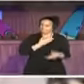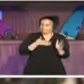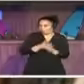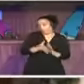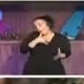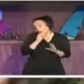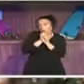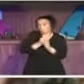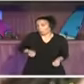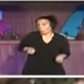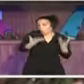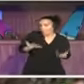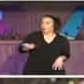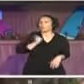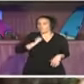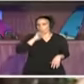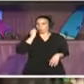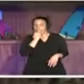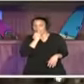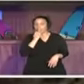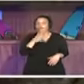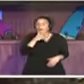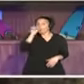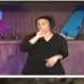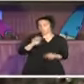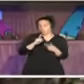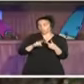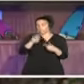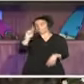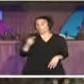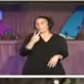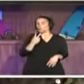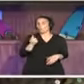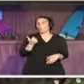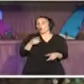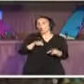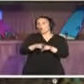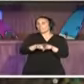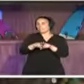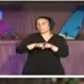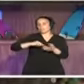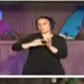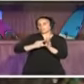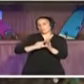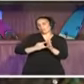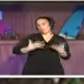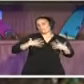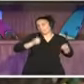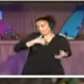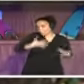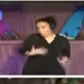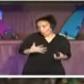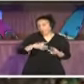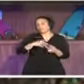aprovechamos. Nuestro segundo tema, bueno, vamos a criticar un poquitito el sistema de sanidad actual, el sistema judicial